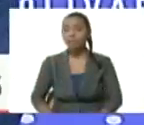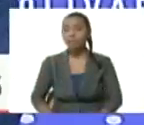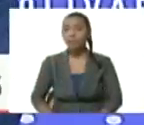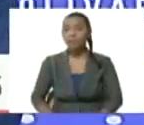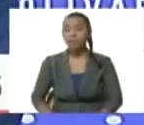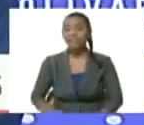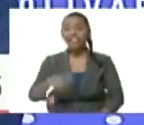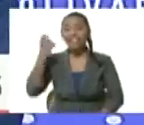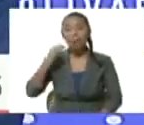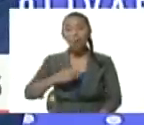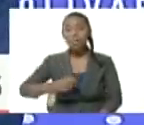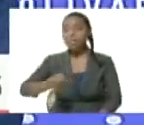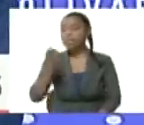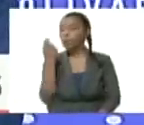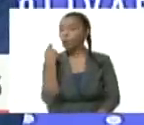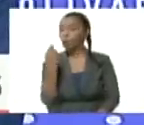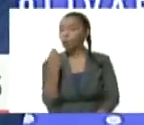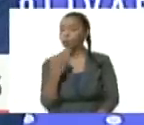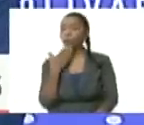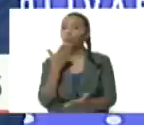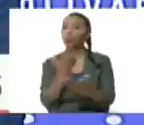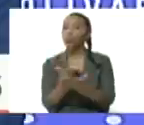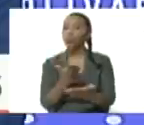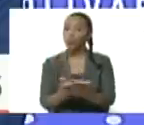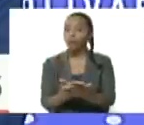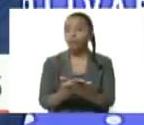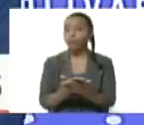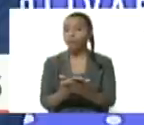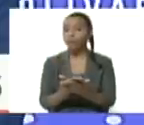creo que ninguna de sus propuestas,